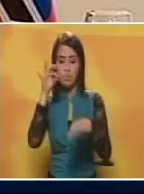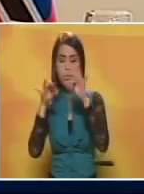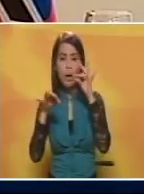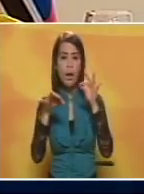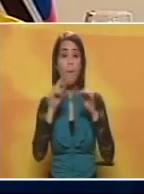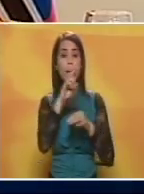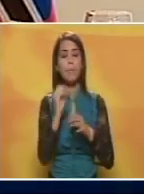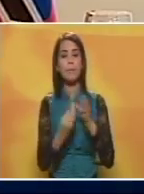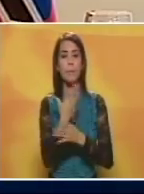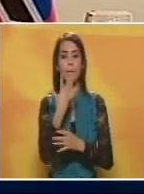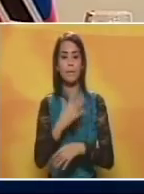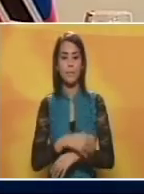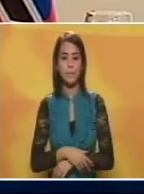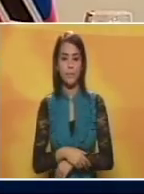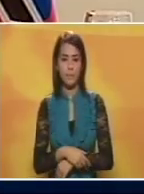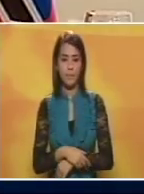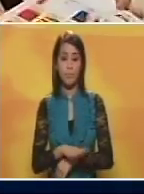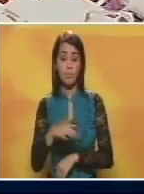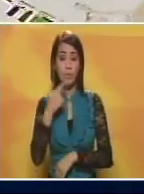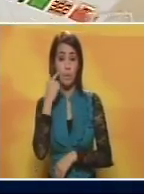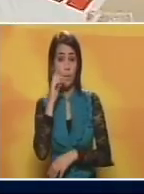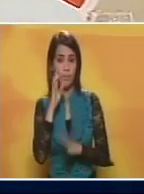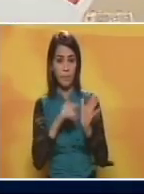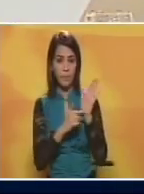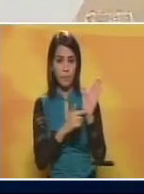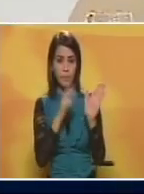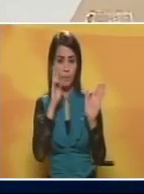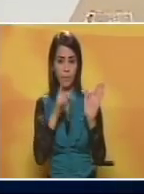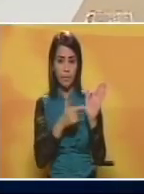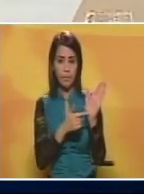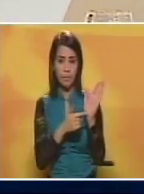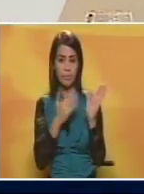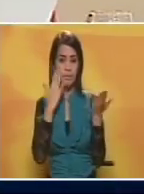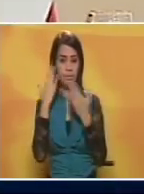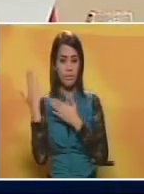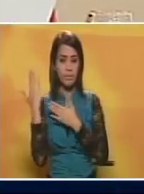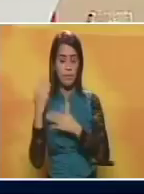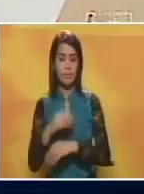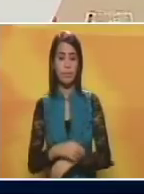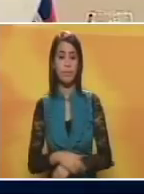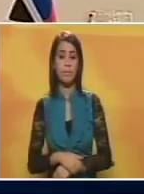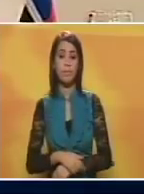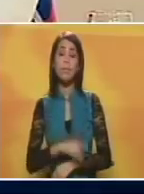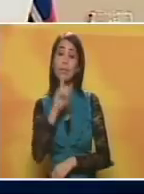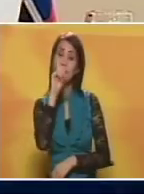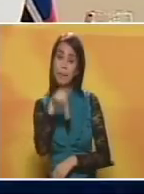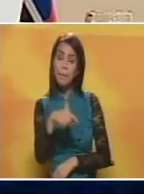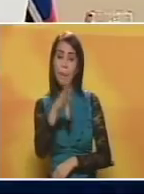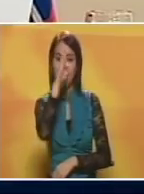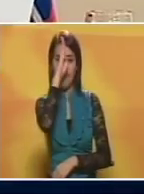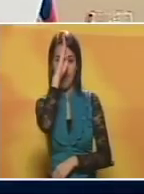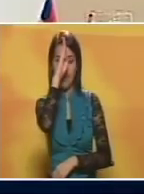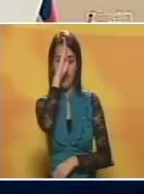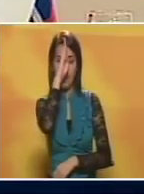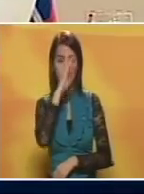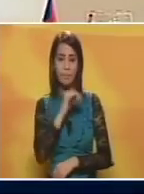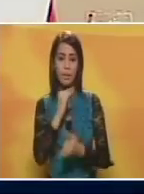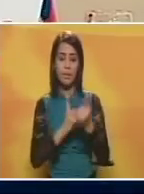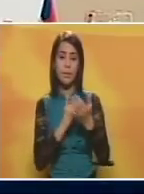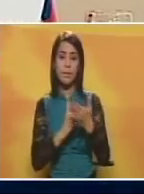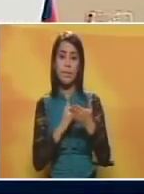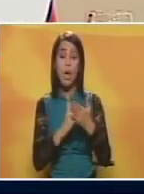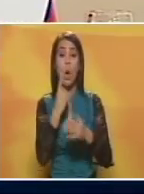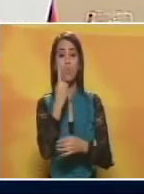para el 20 de mayo. Si lo pueden ver aquí, también tenemos, esto es en Barinas, la circunscripción 1,